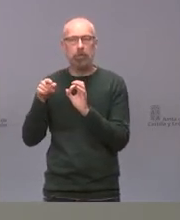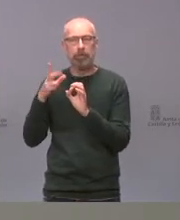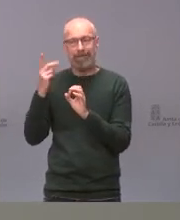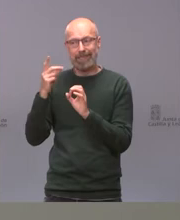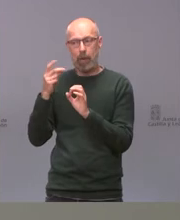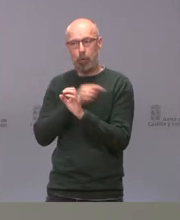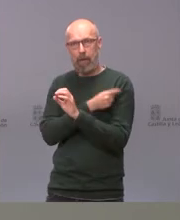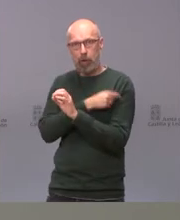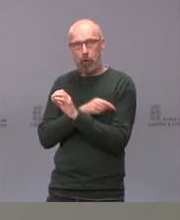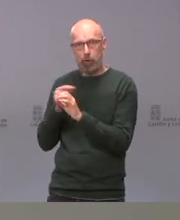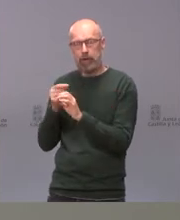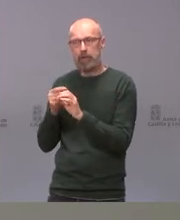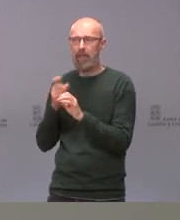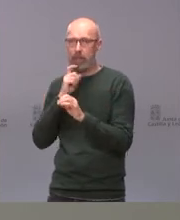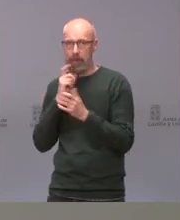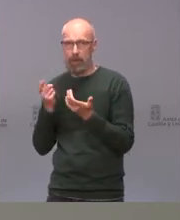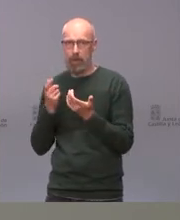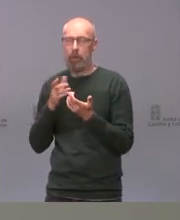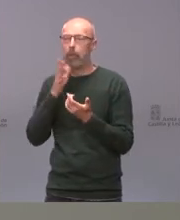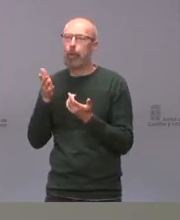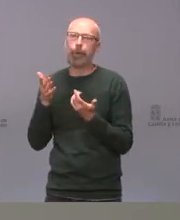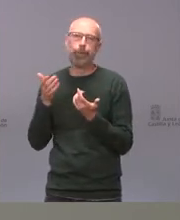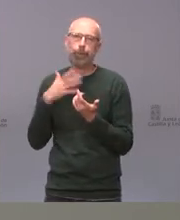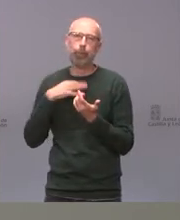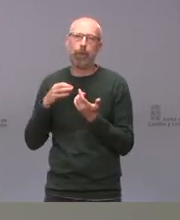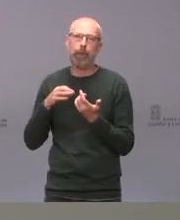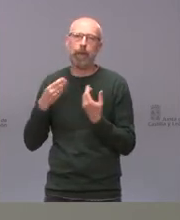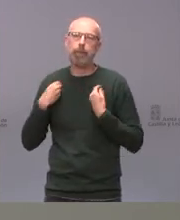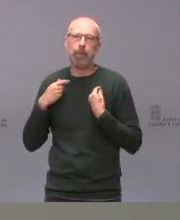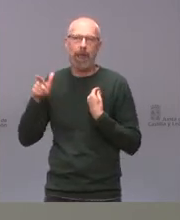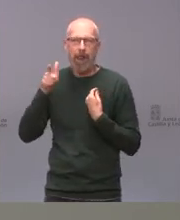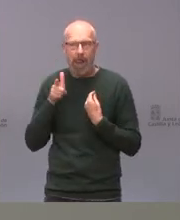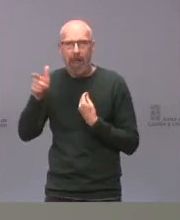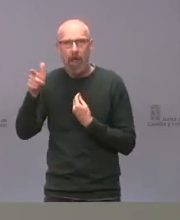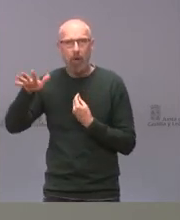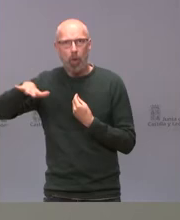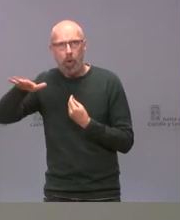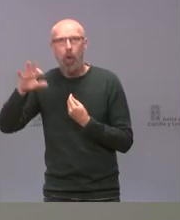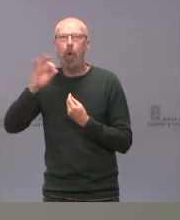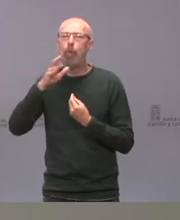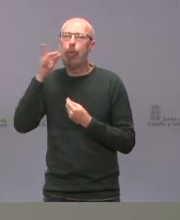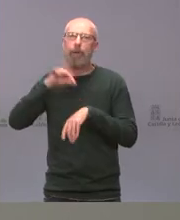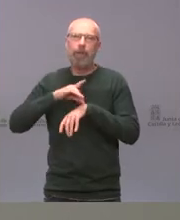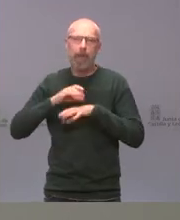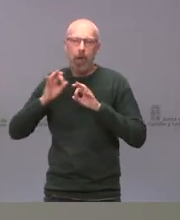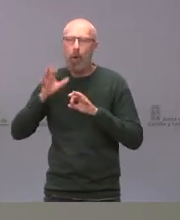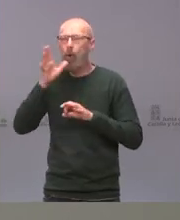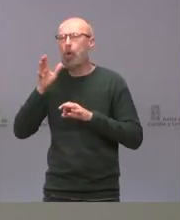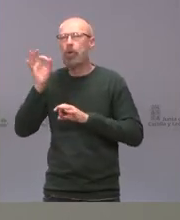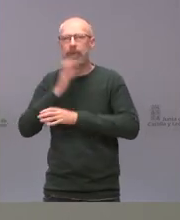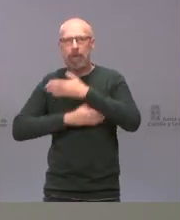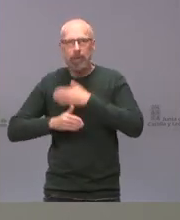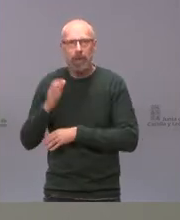ser complicado, ya sea en zonas muy, muy lejanas, ya sea por alguna patología, una discapacidad grande, una